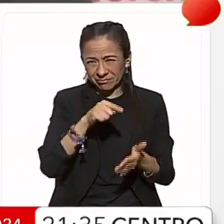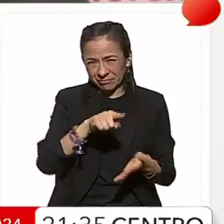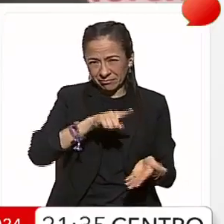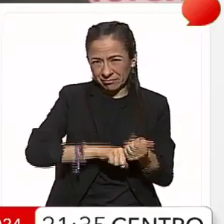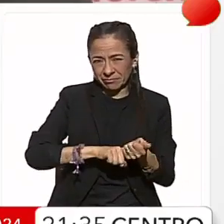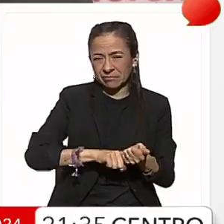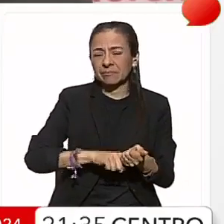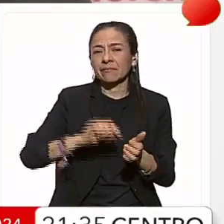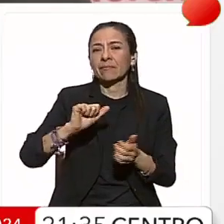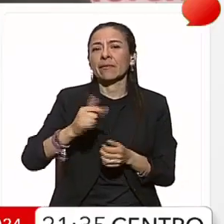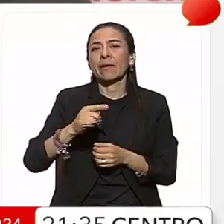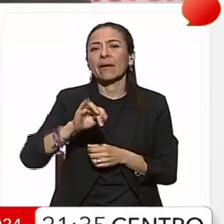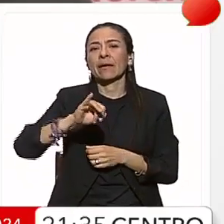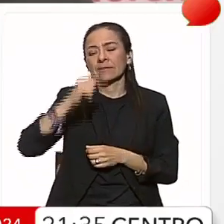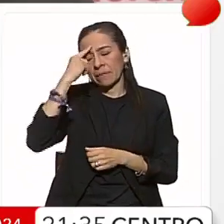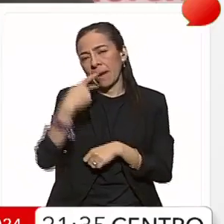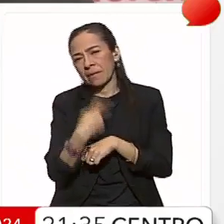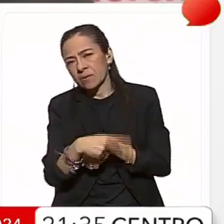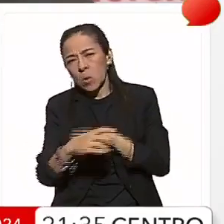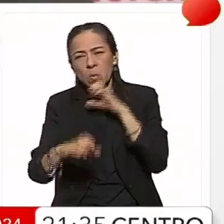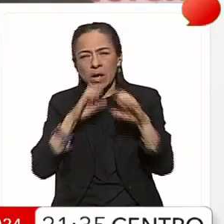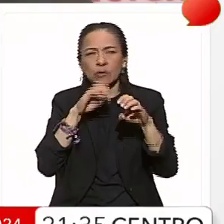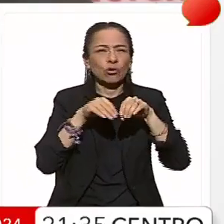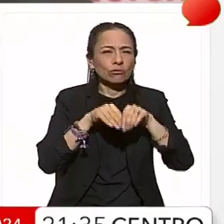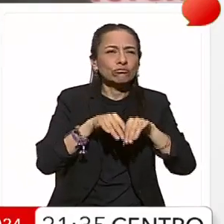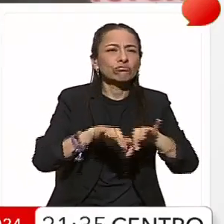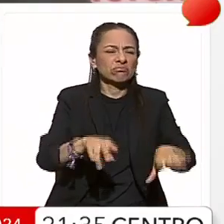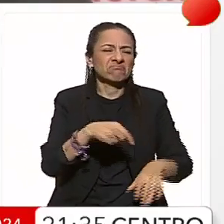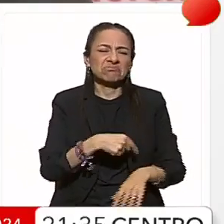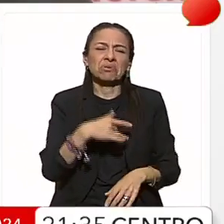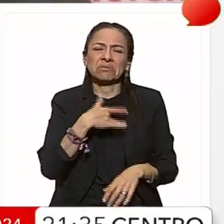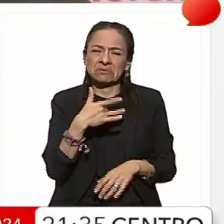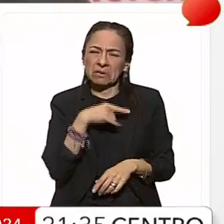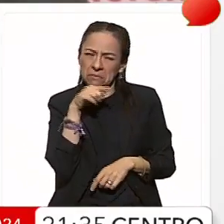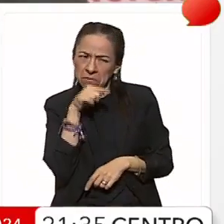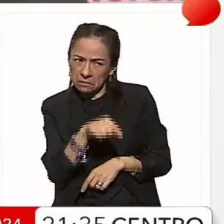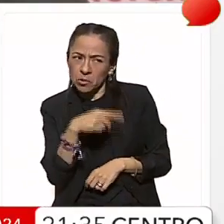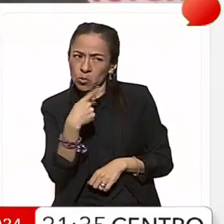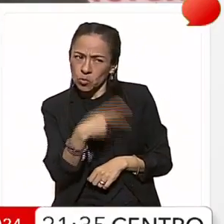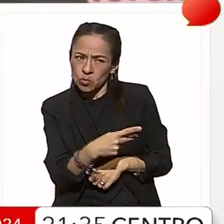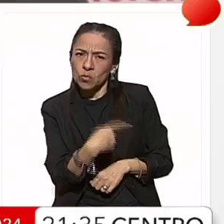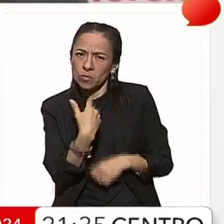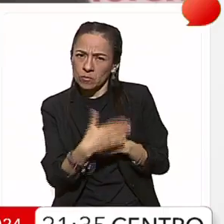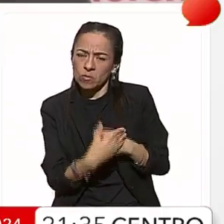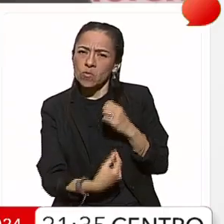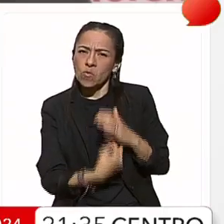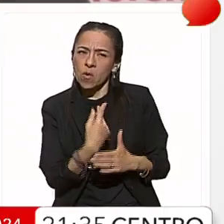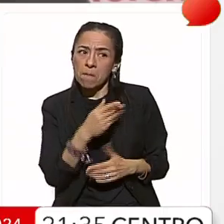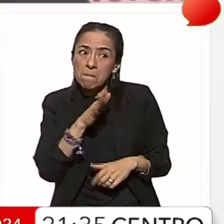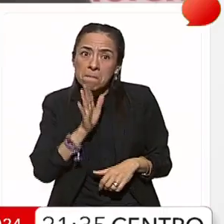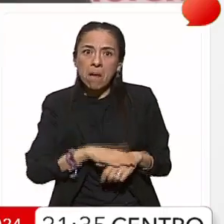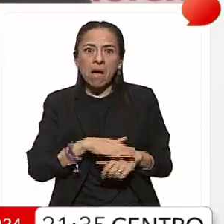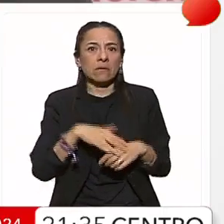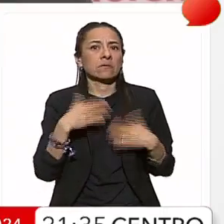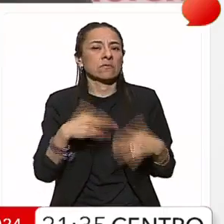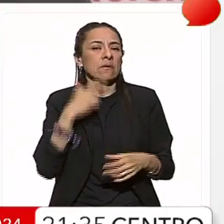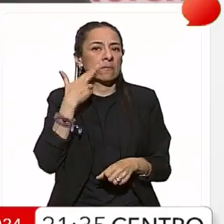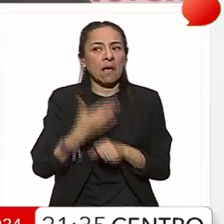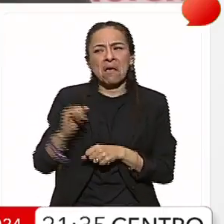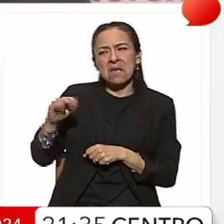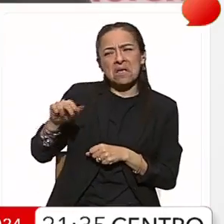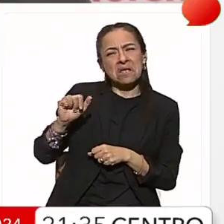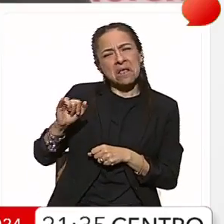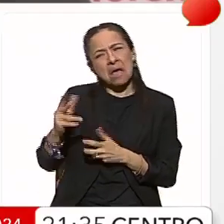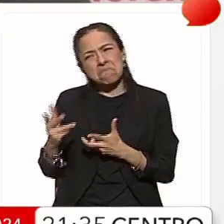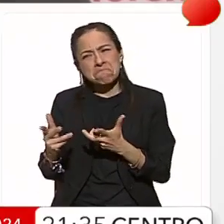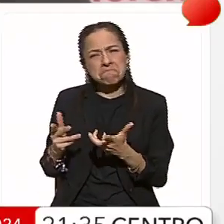telecomunicaciones, yo creo que va a cumplir una función más amplia que la el propio INAI.